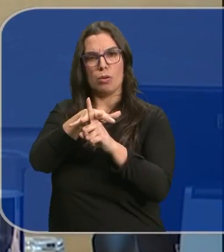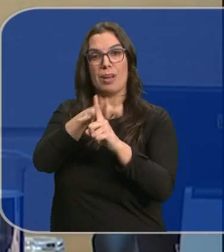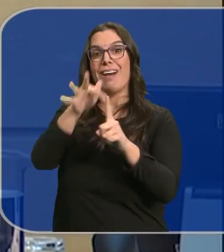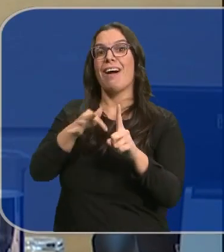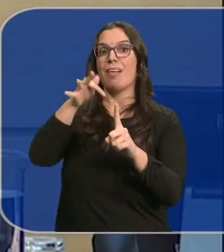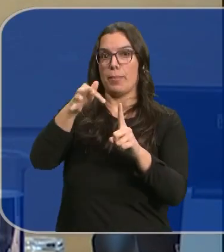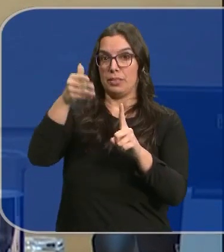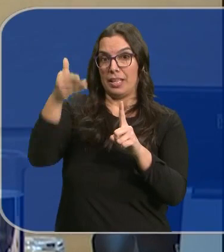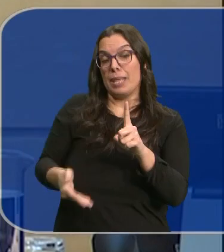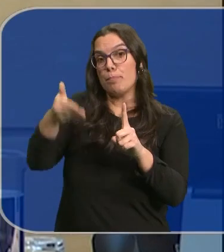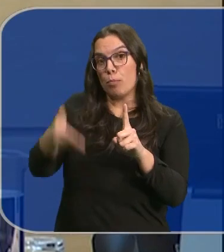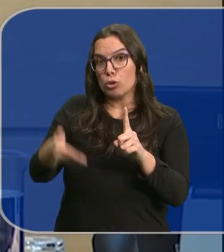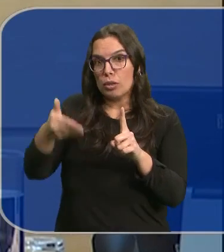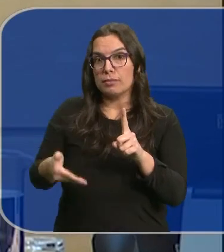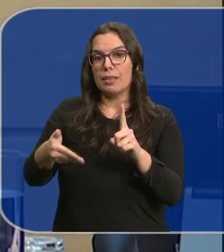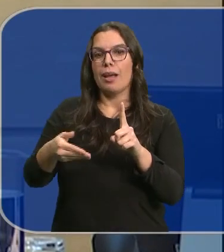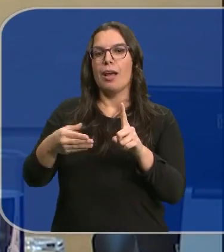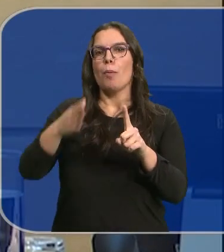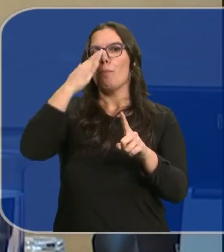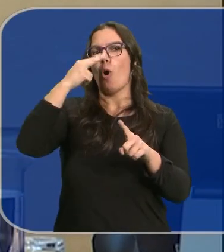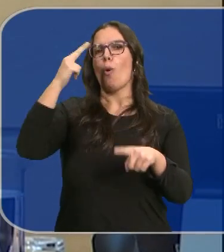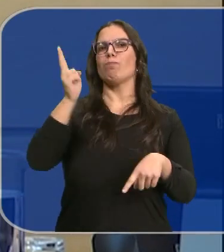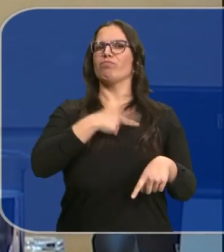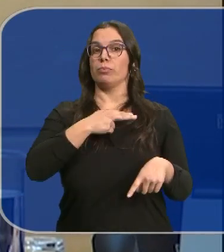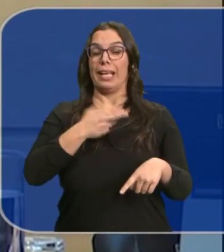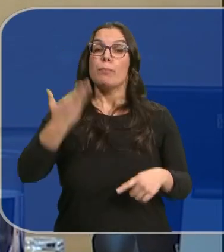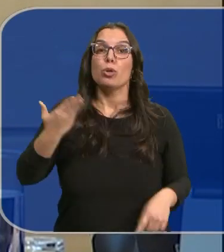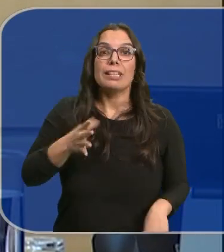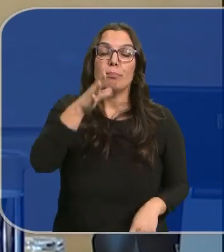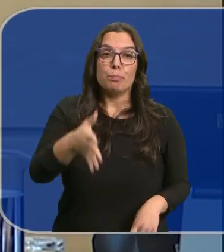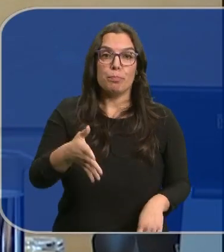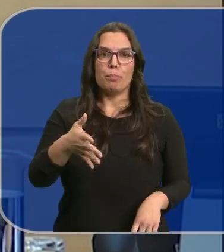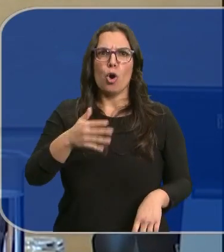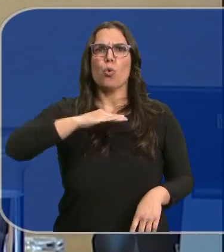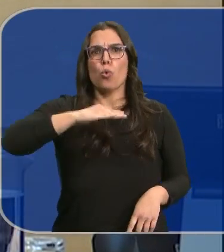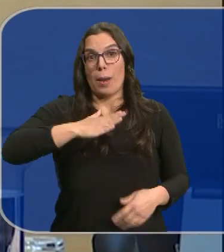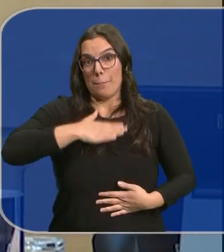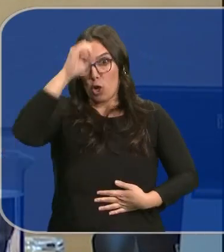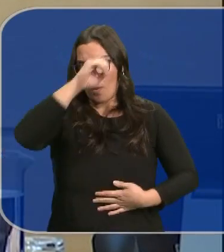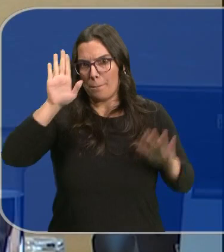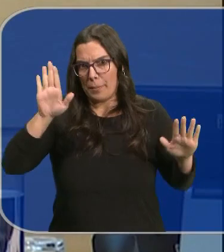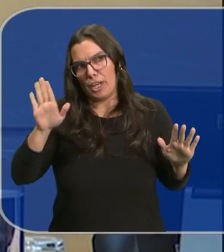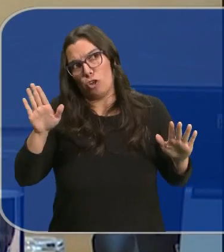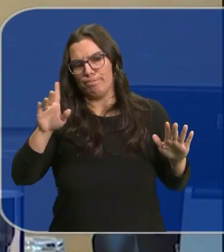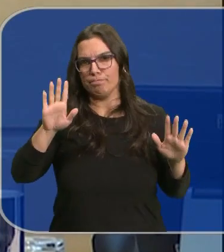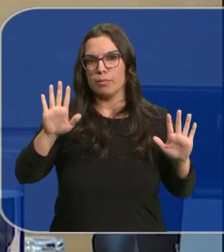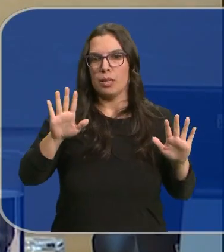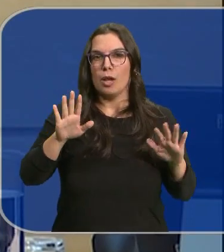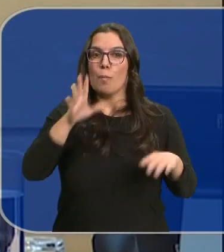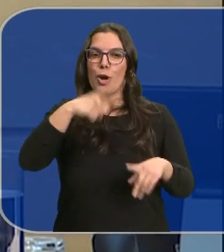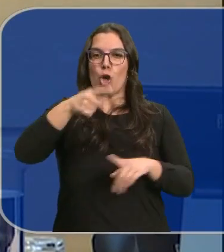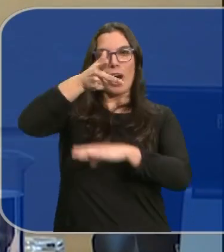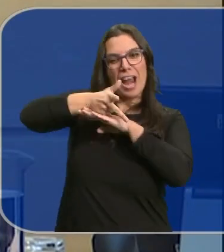es importante, alardear, importante por lo cruel desde mi punto de vista, por llamarlo de alguna manera,